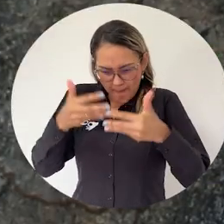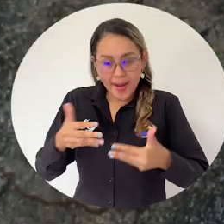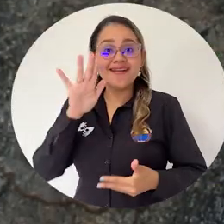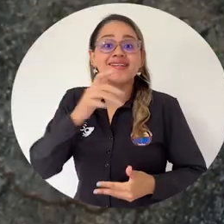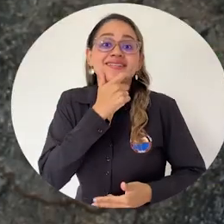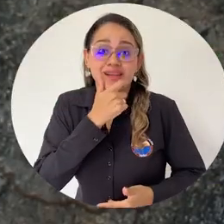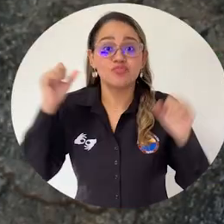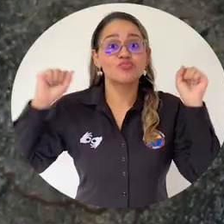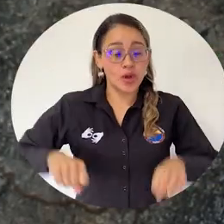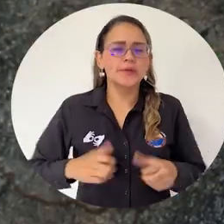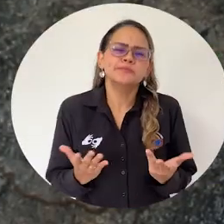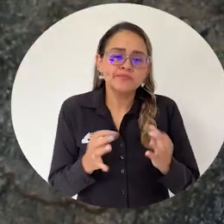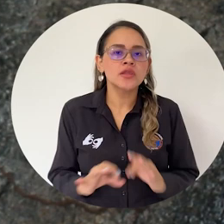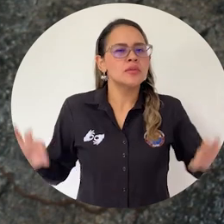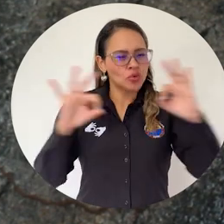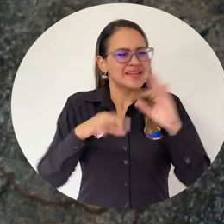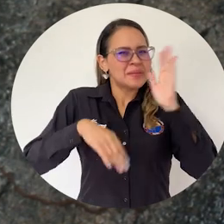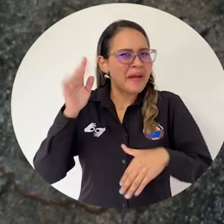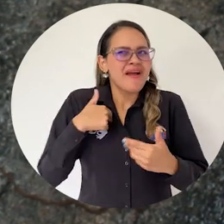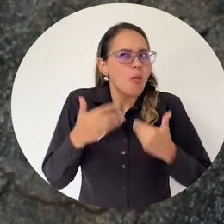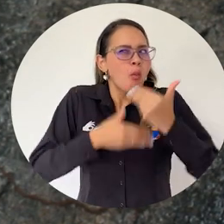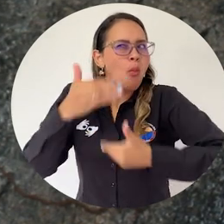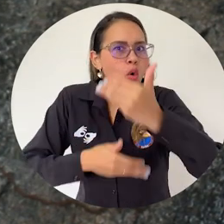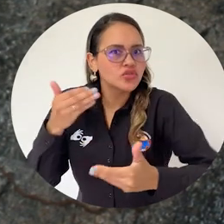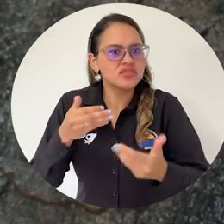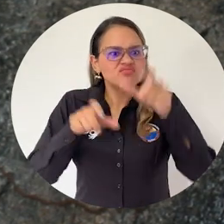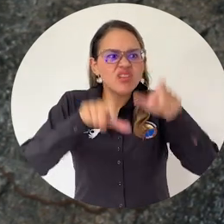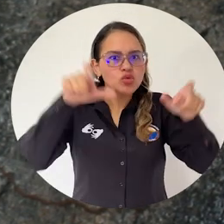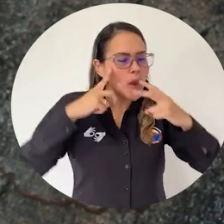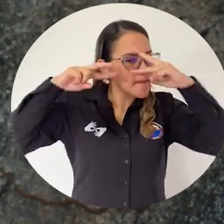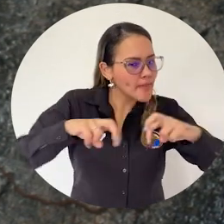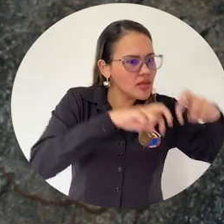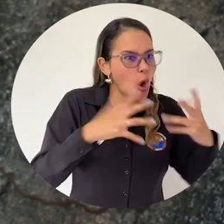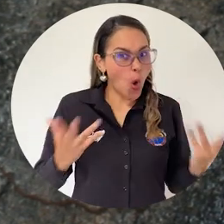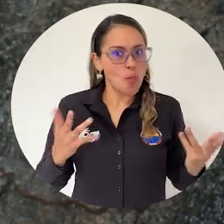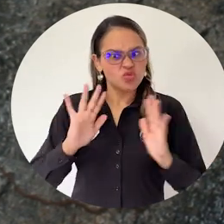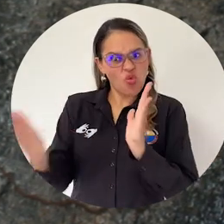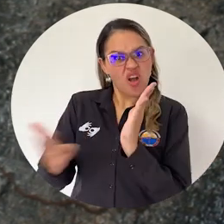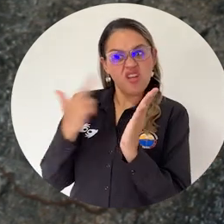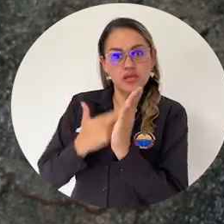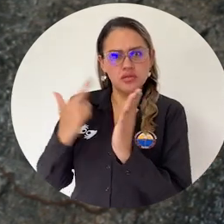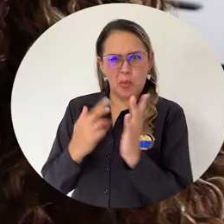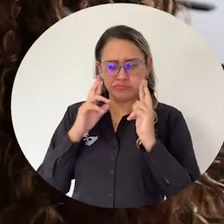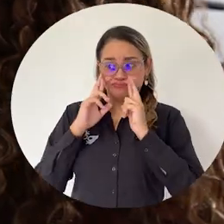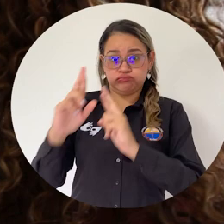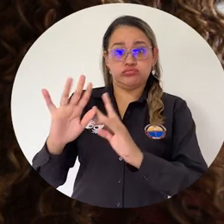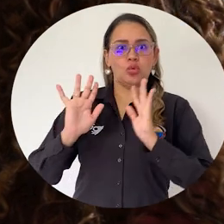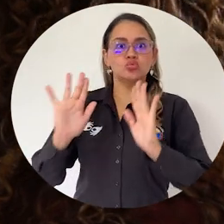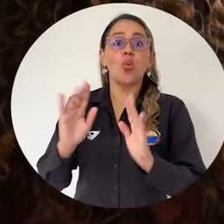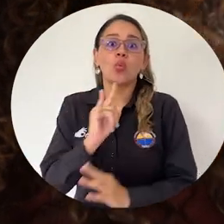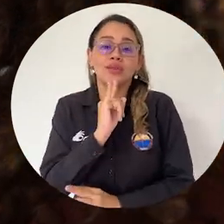lazos que facilitarían que los investigadores de la Universidad de Magdalena podamos publicar nuestras investigaciones en revistas reconocidas de los Estados Unidos?